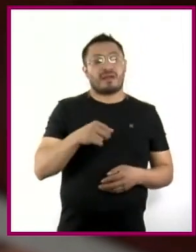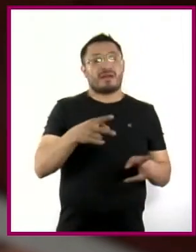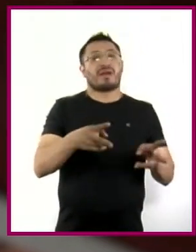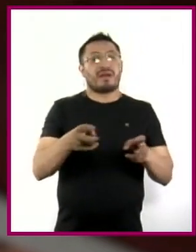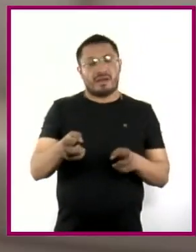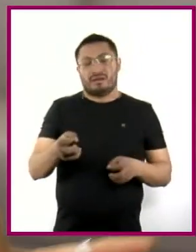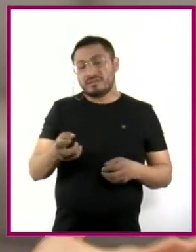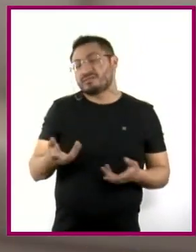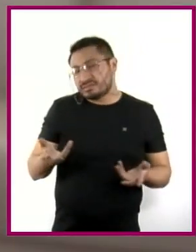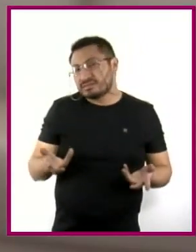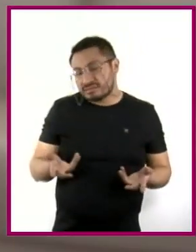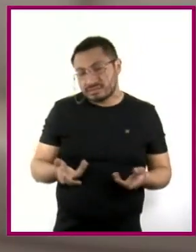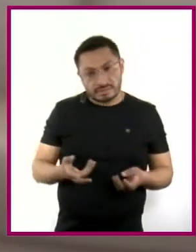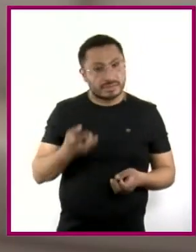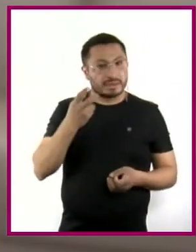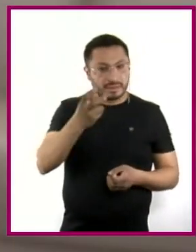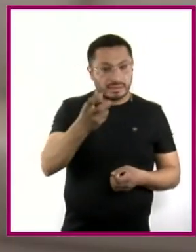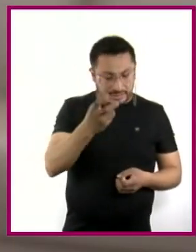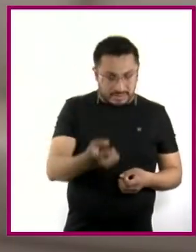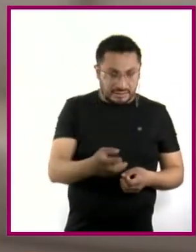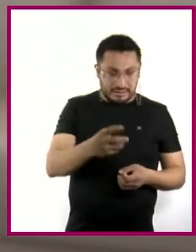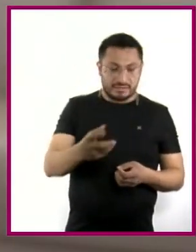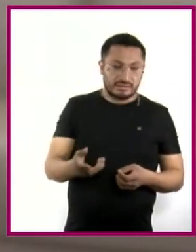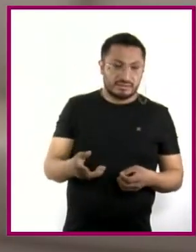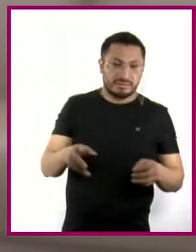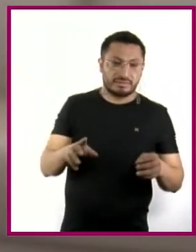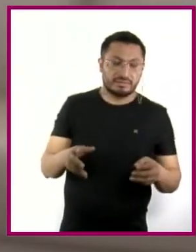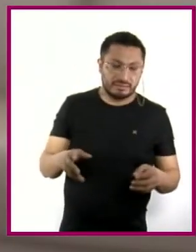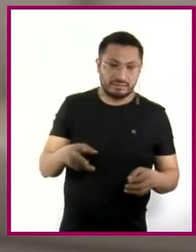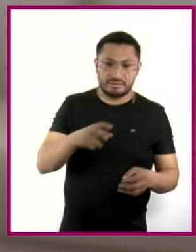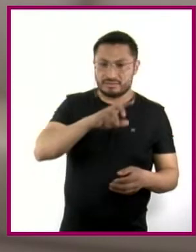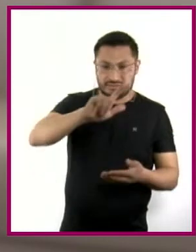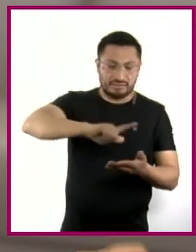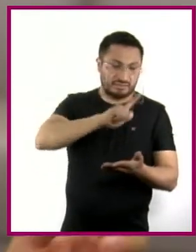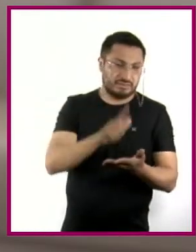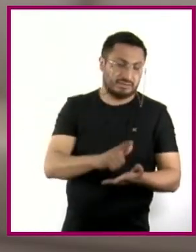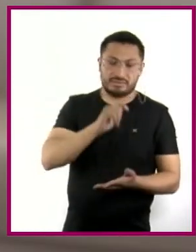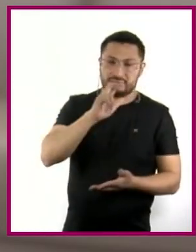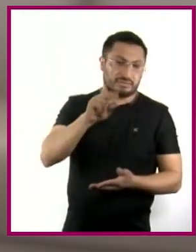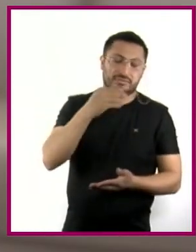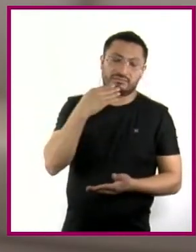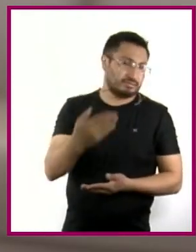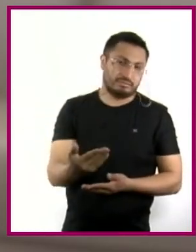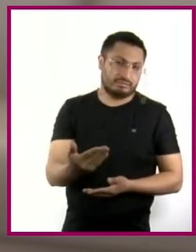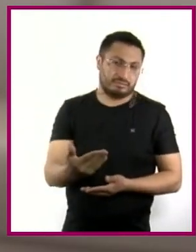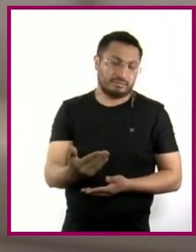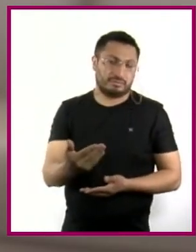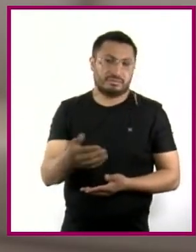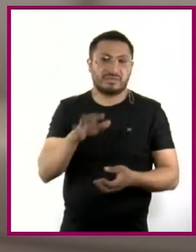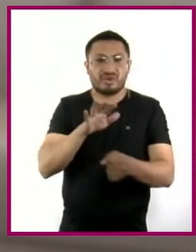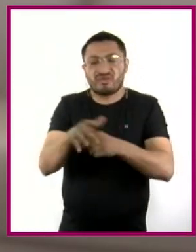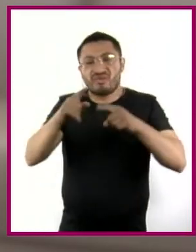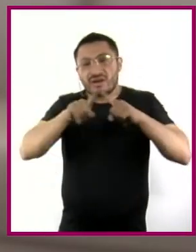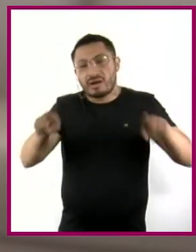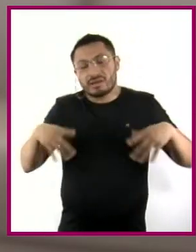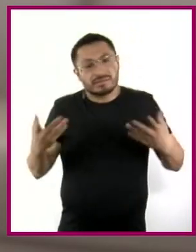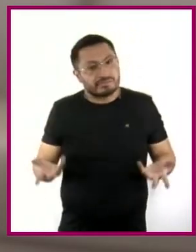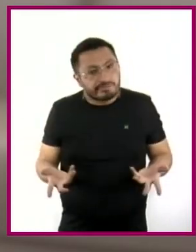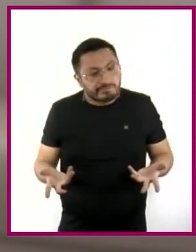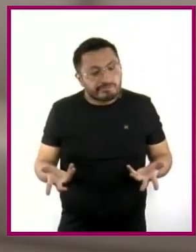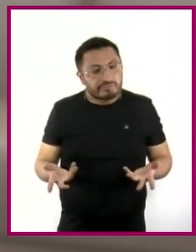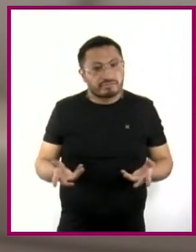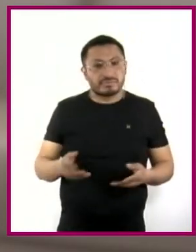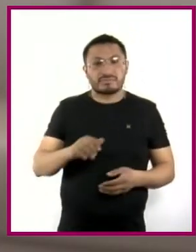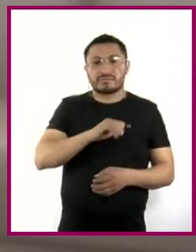lo sería. Y eso en términos generales es ilegal, ¿no? ¿Qué lo distingue entonces? Además